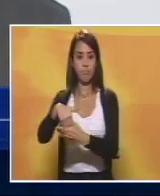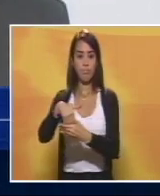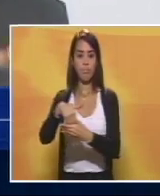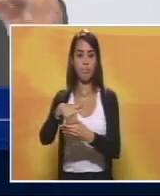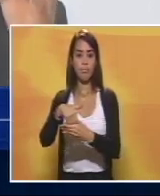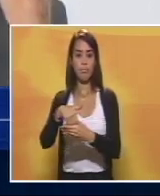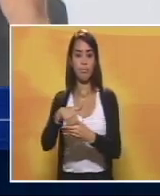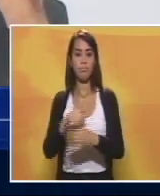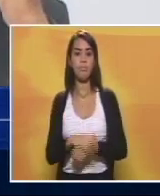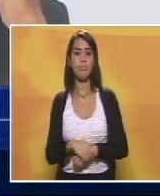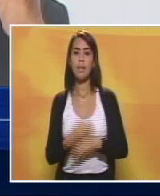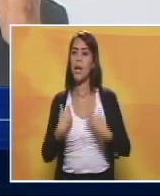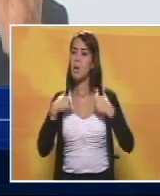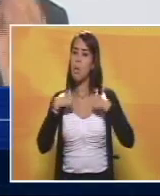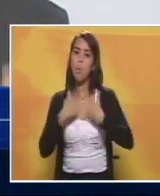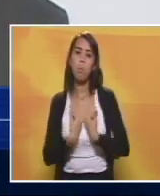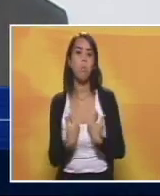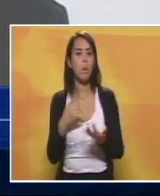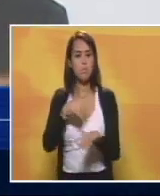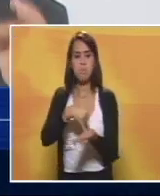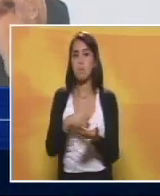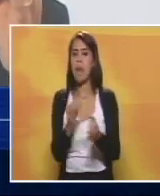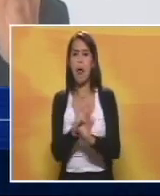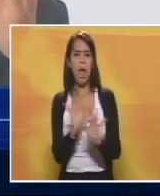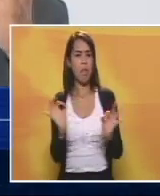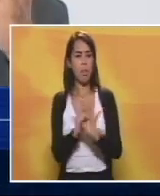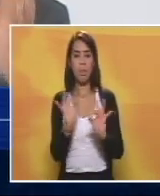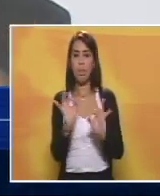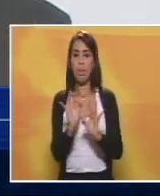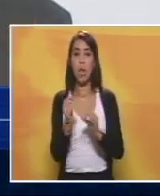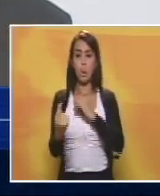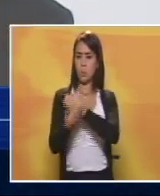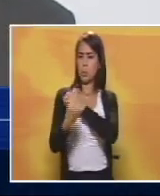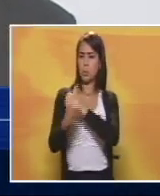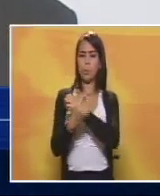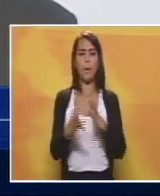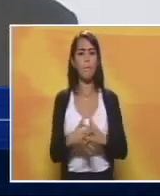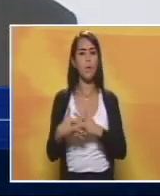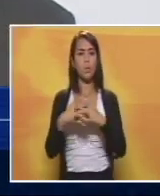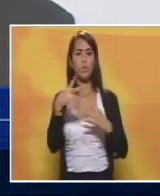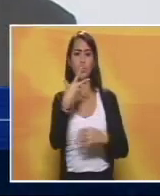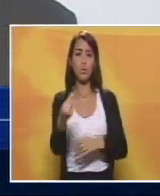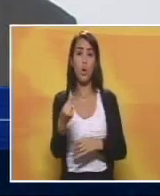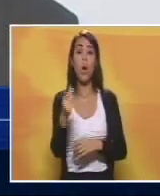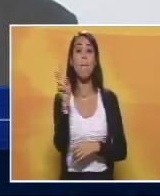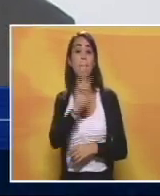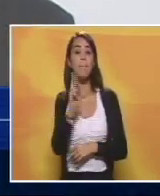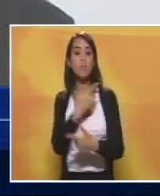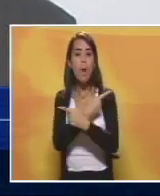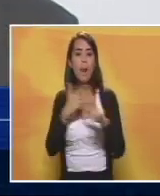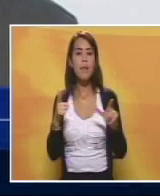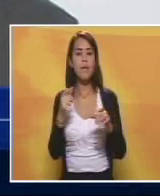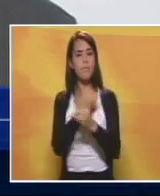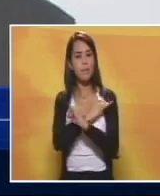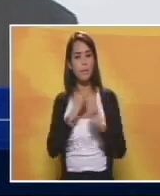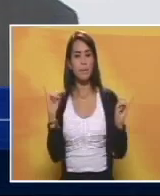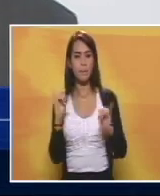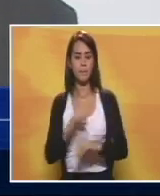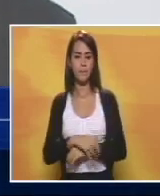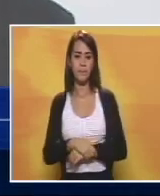aquí no se rinde nadie aquí no nos domina el imperio venezuela es libre soberana e independiente